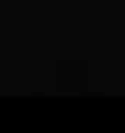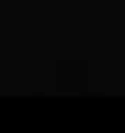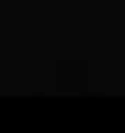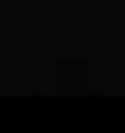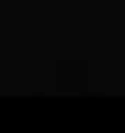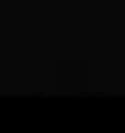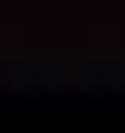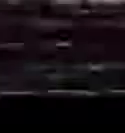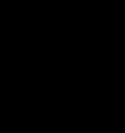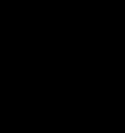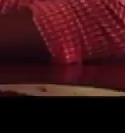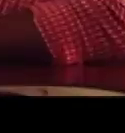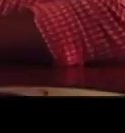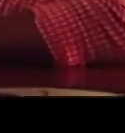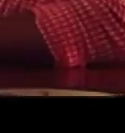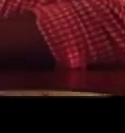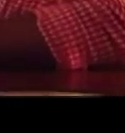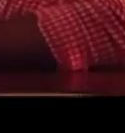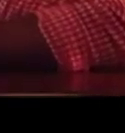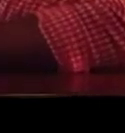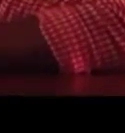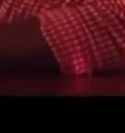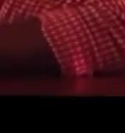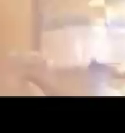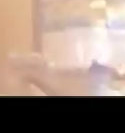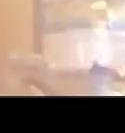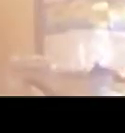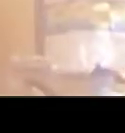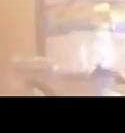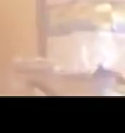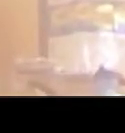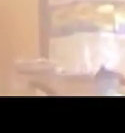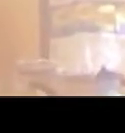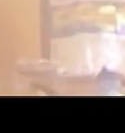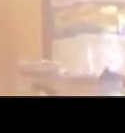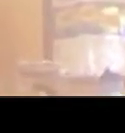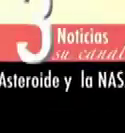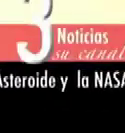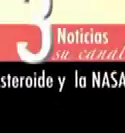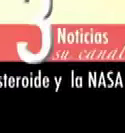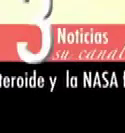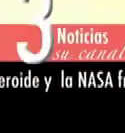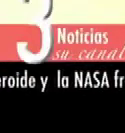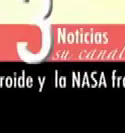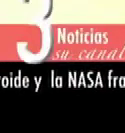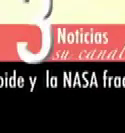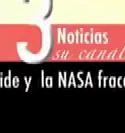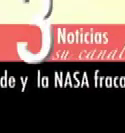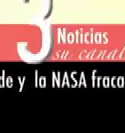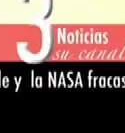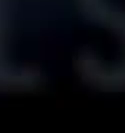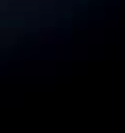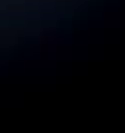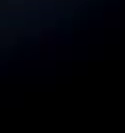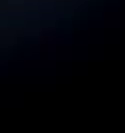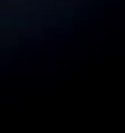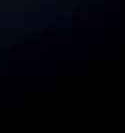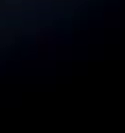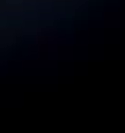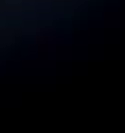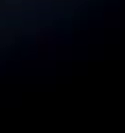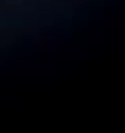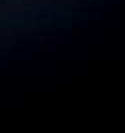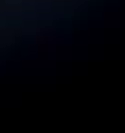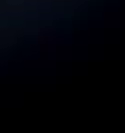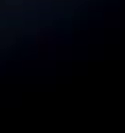Hermanos, la vida en nuestro planeta está en verdadero peligro. El asteroide conocido como Destroyer está demasiado